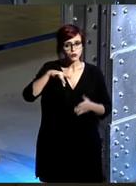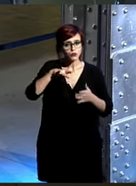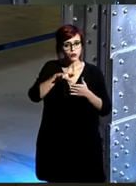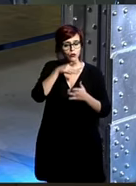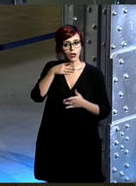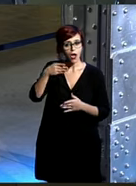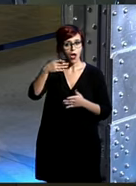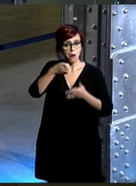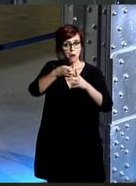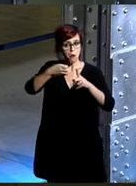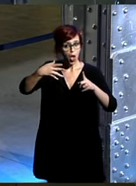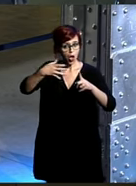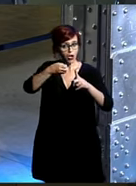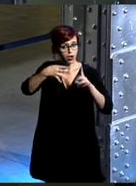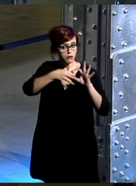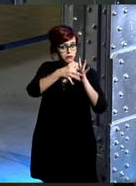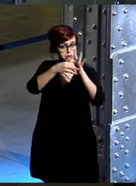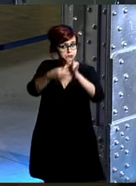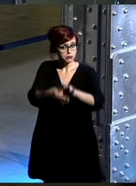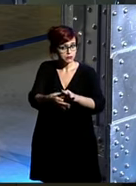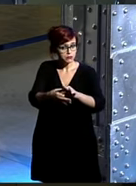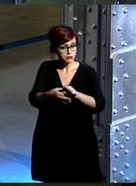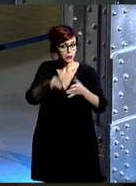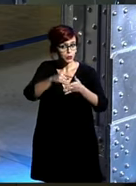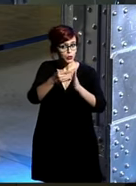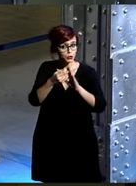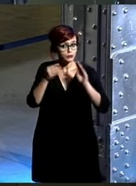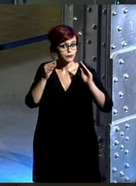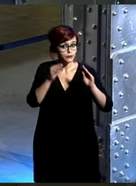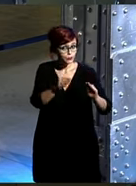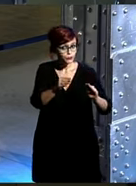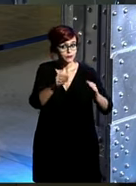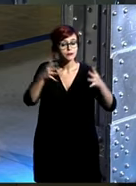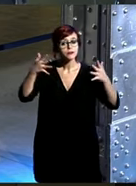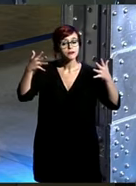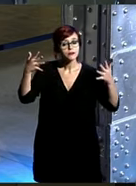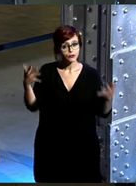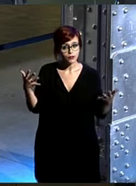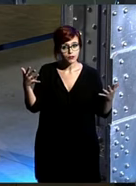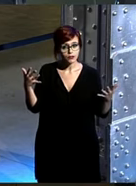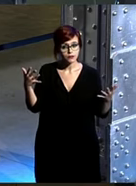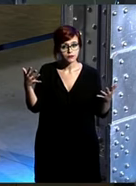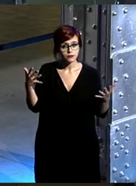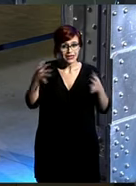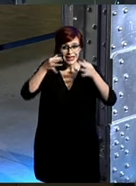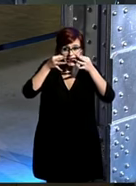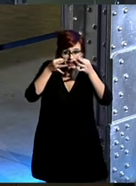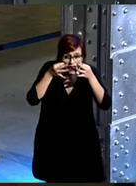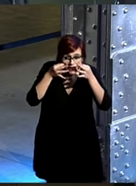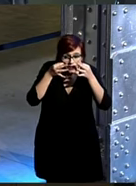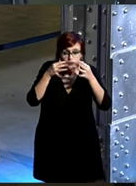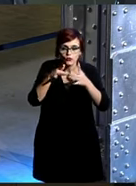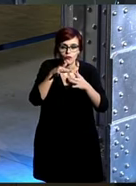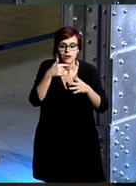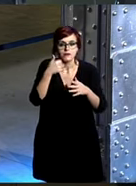Prize. Y todo esto está como situando un momento de cambio que está, ya no está a punto de llegar, ya lo estamos